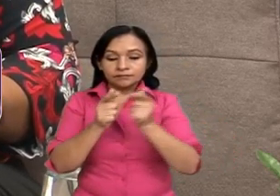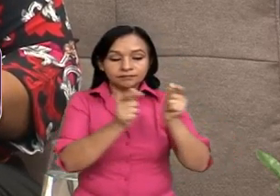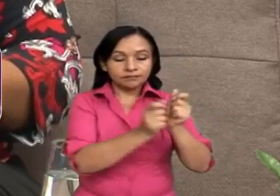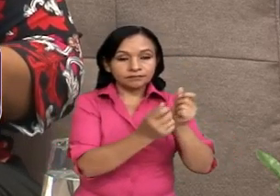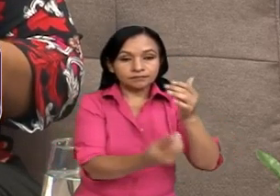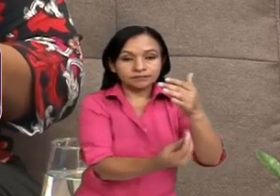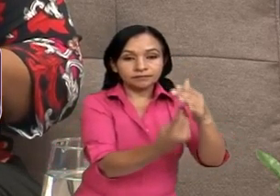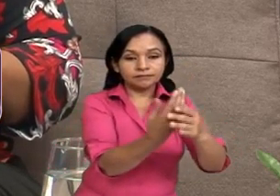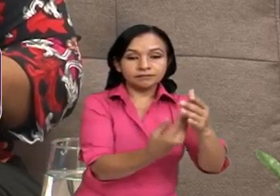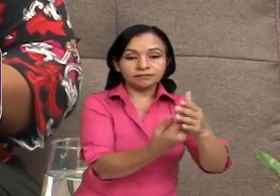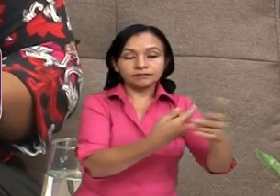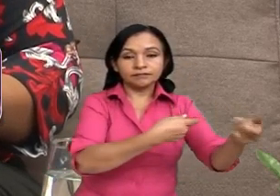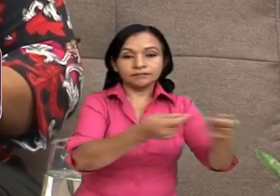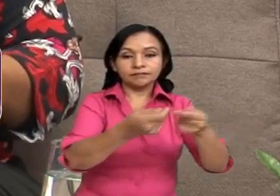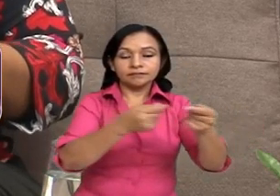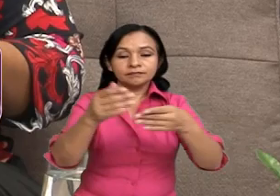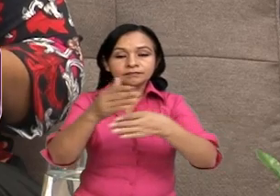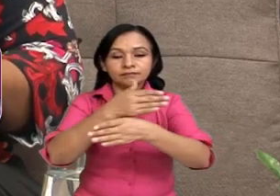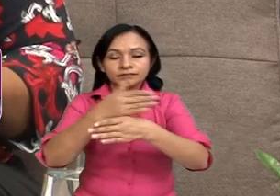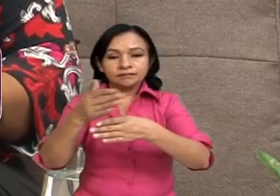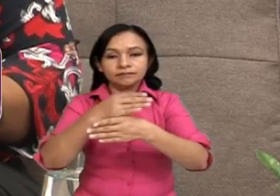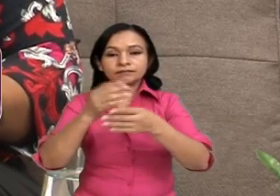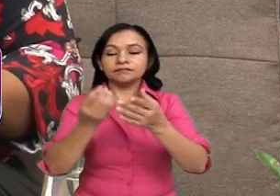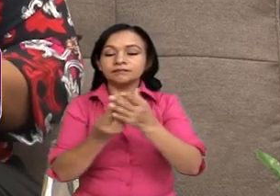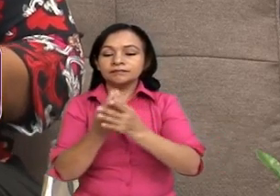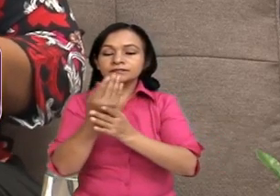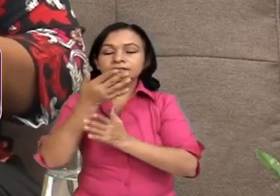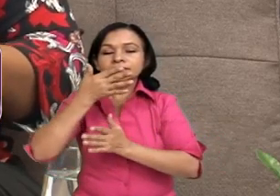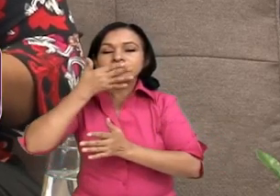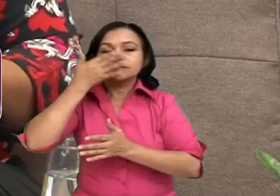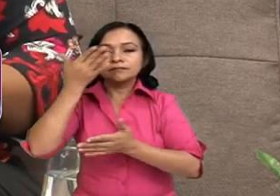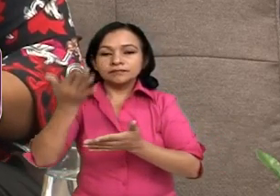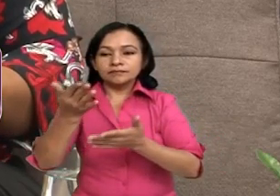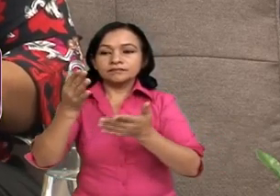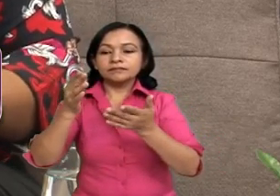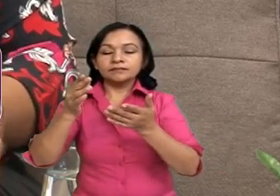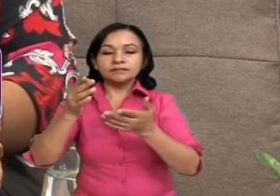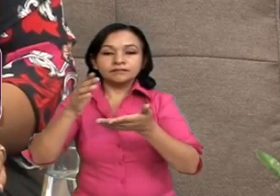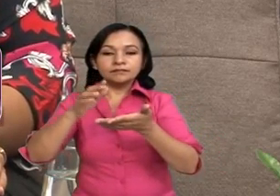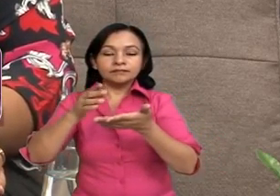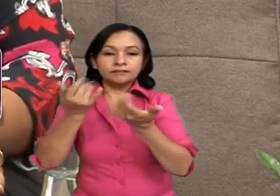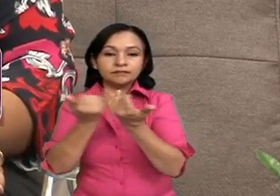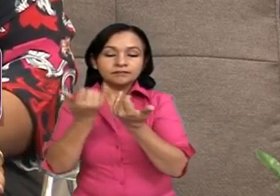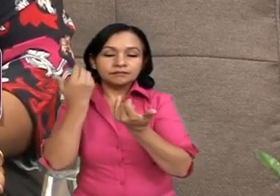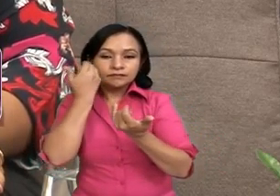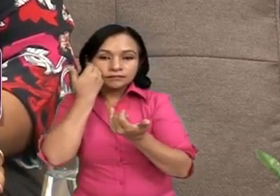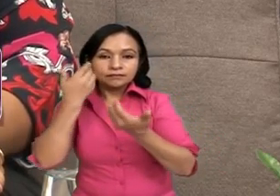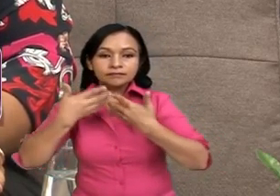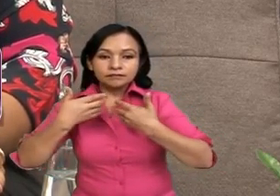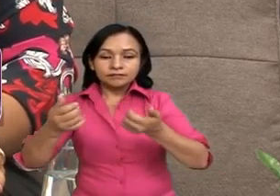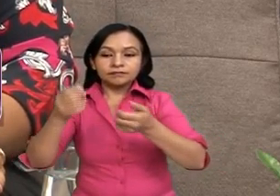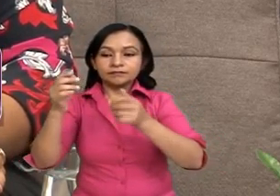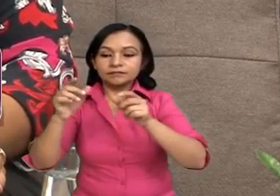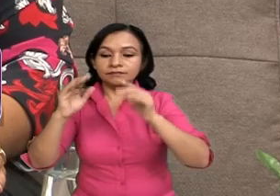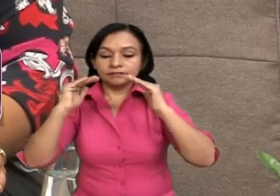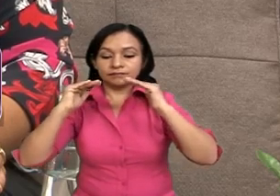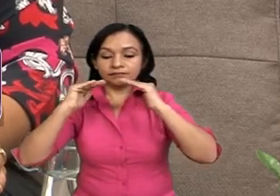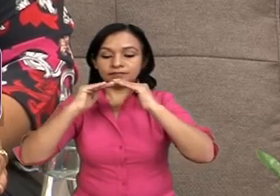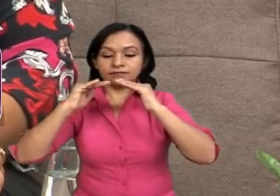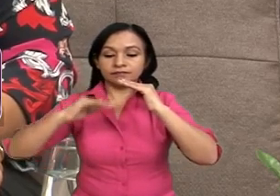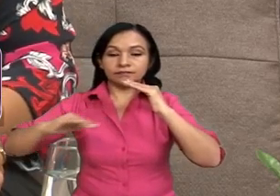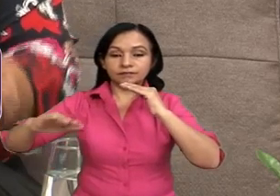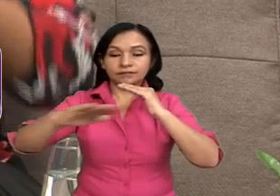producción de especias, de plantas aromáticas y medicinal en sus patios. Sin el gobierno